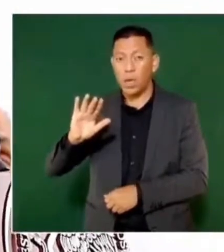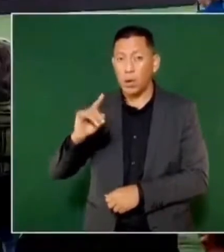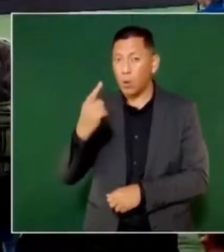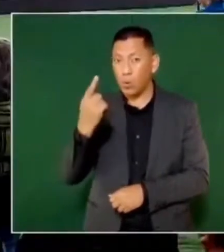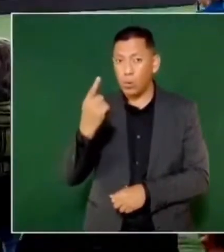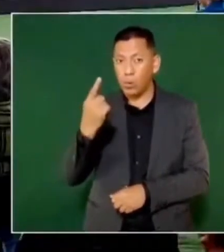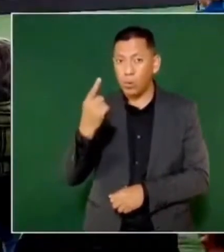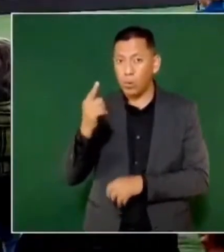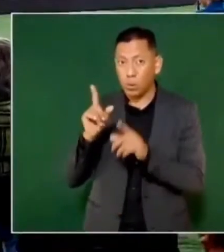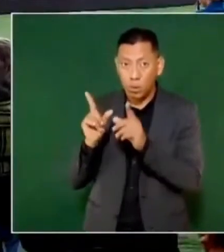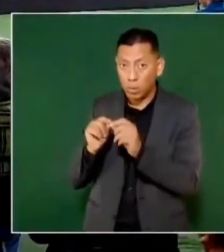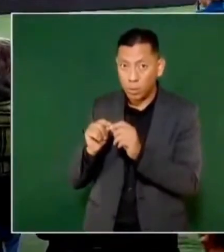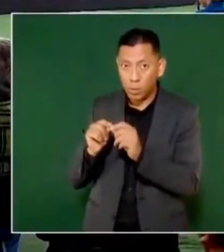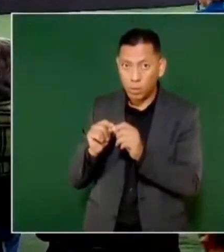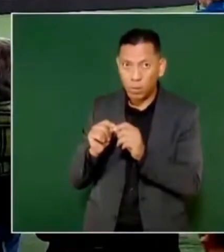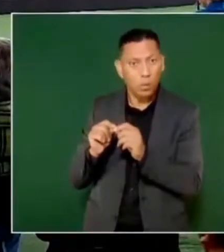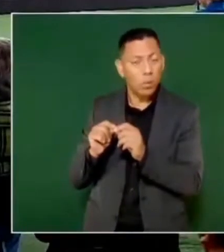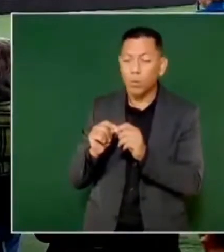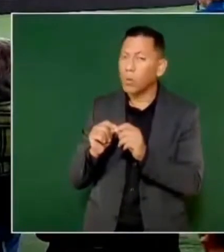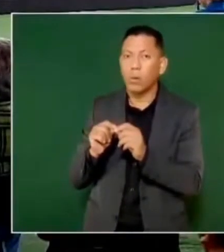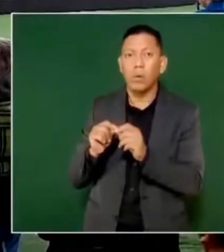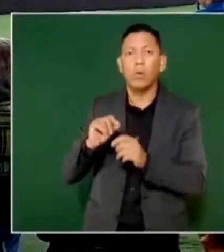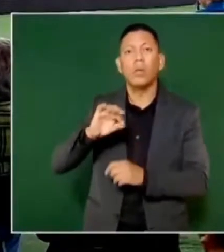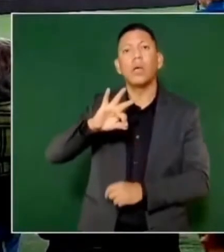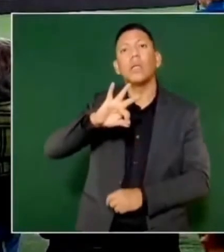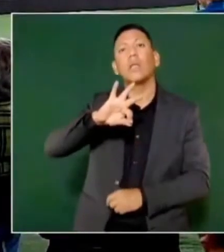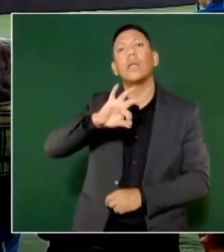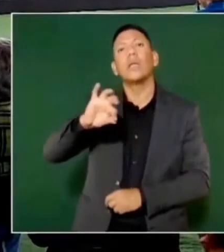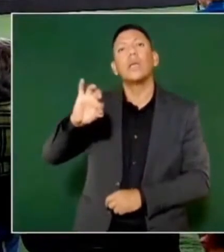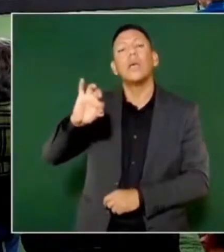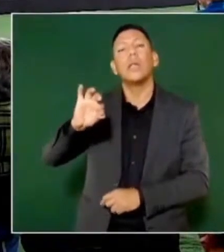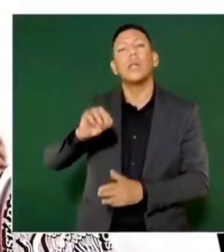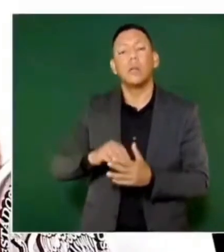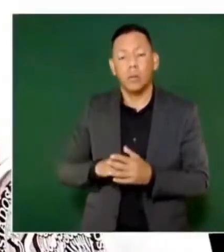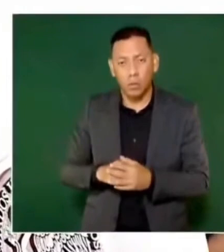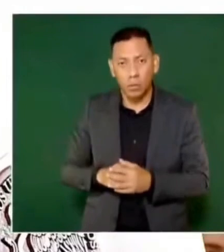251, sino son